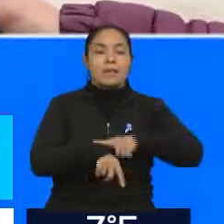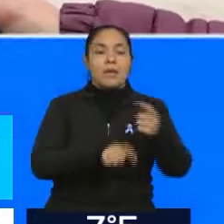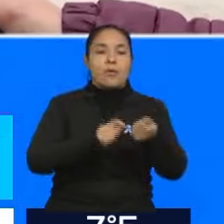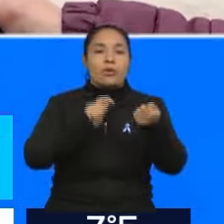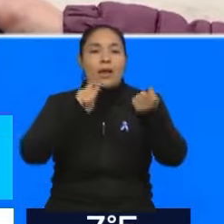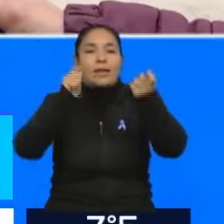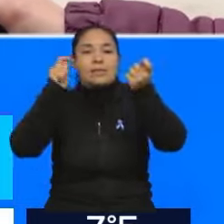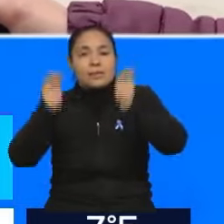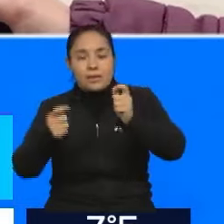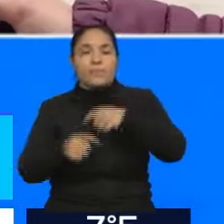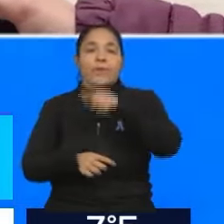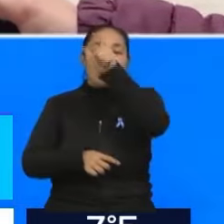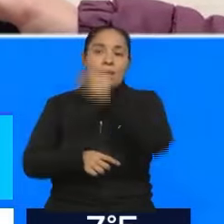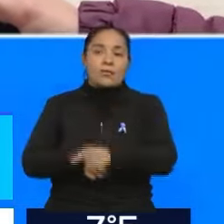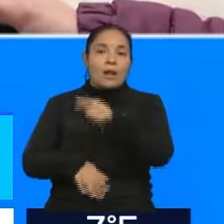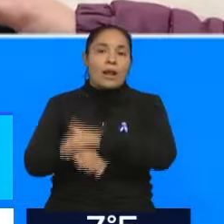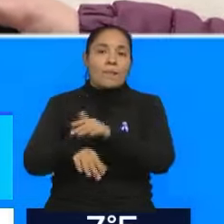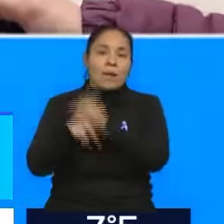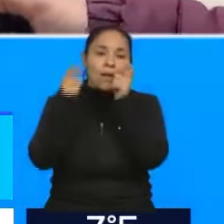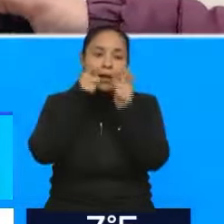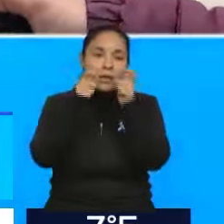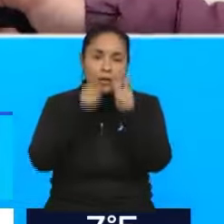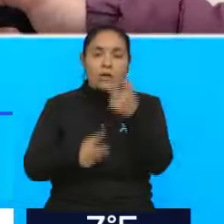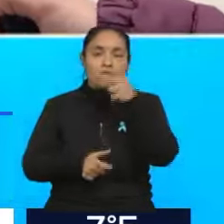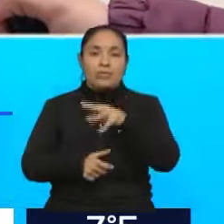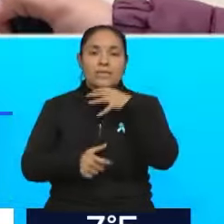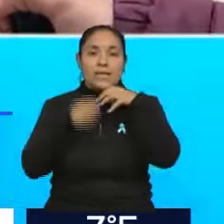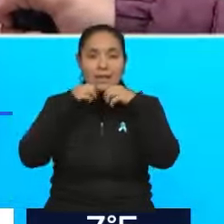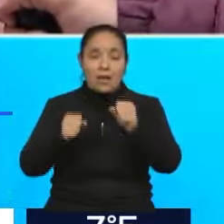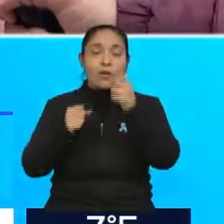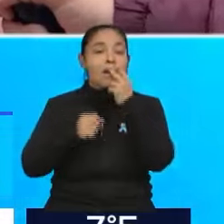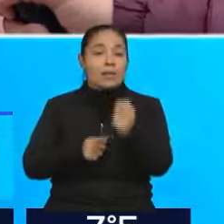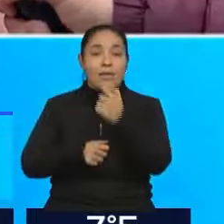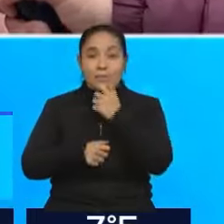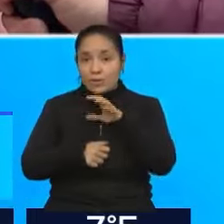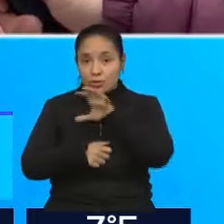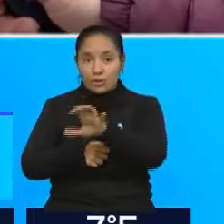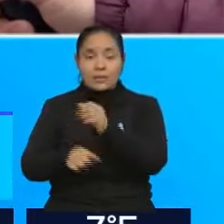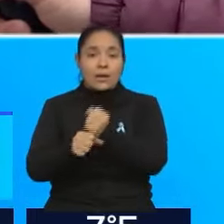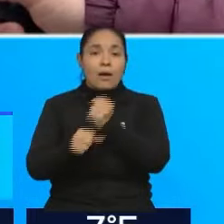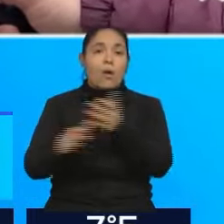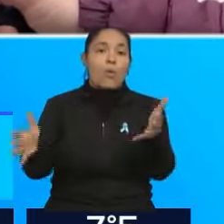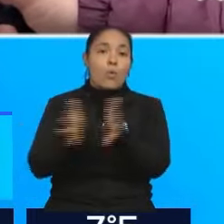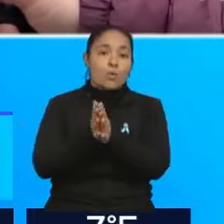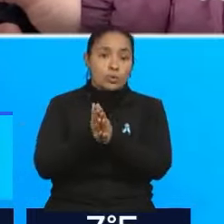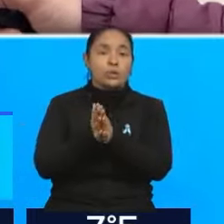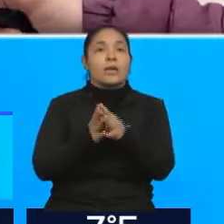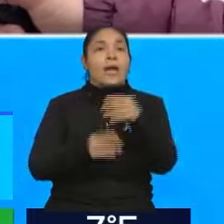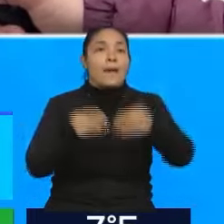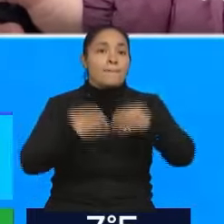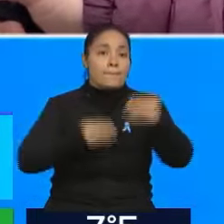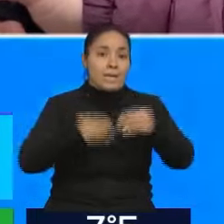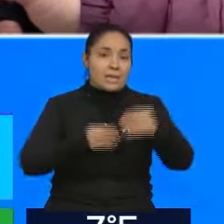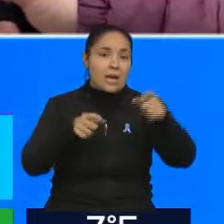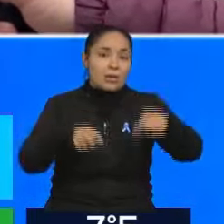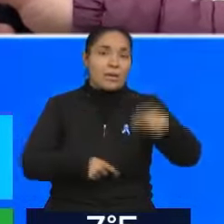se nombra un veedor, que es el subsecretario de Energía de la provincia, que va a trabajar junto a las concesionarias actuales, a